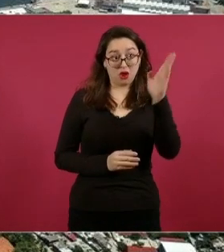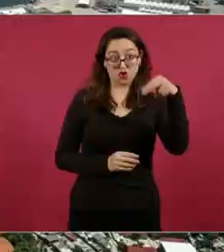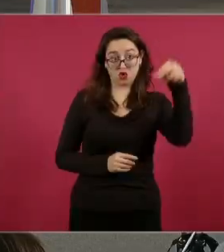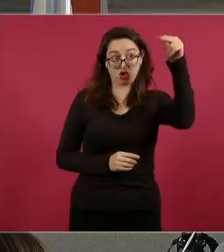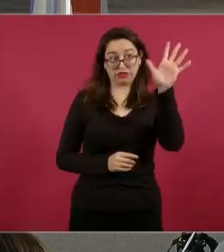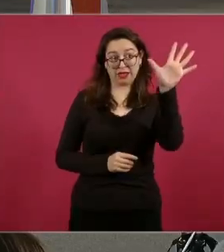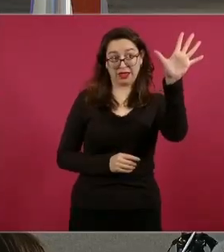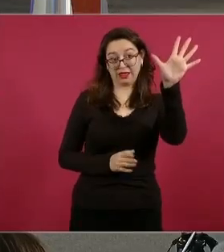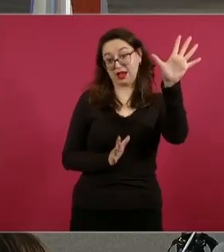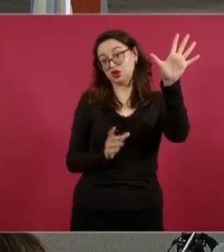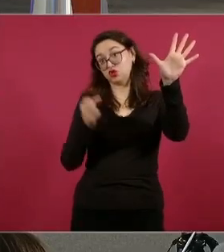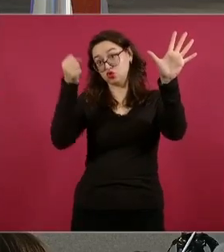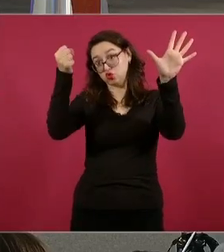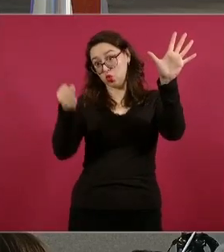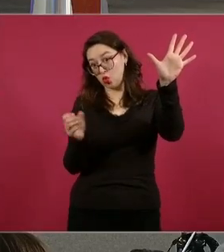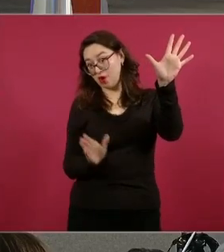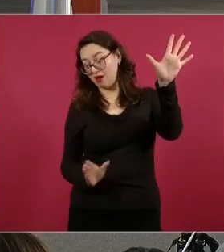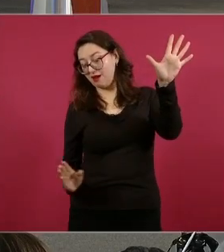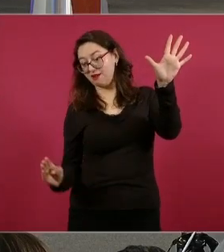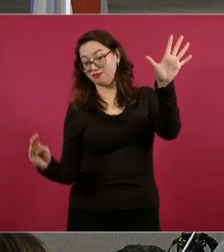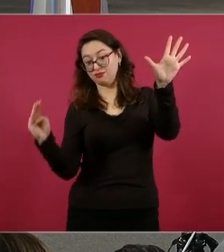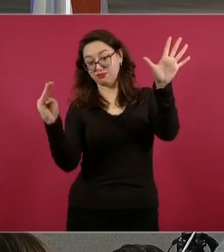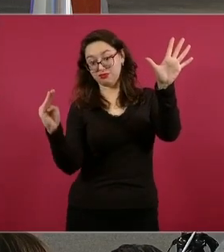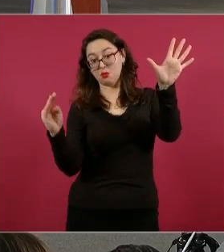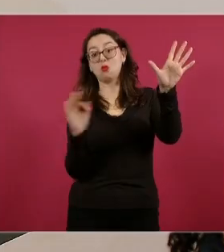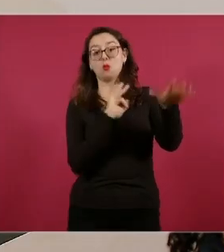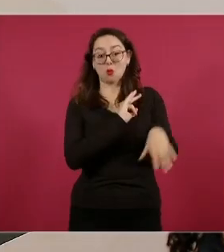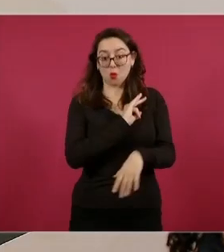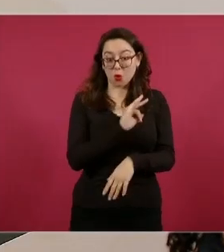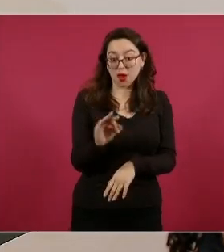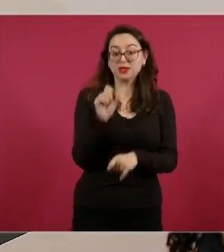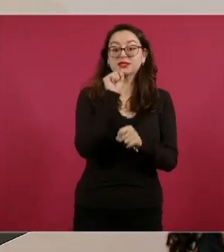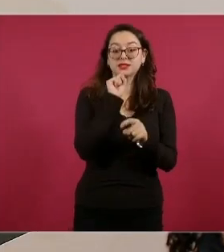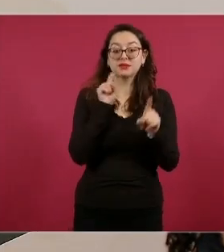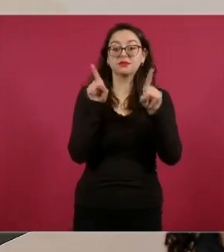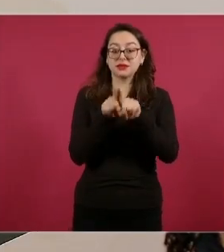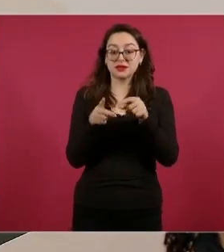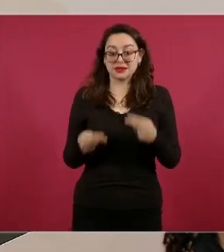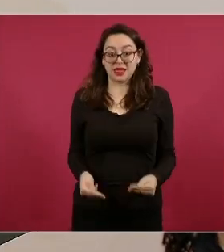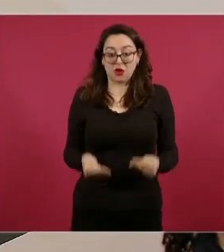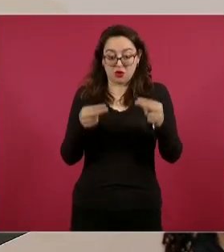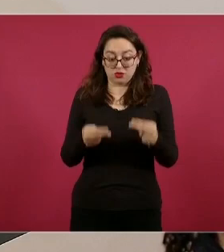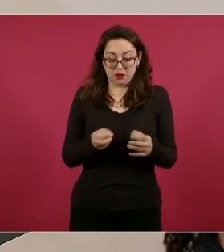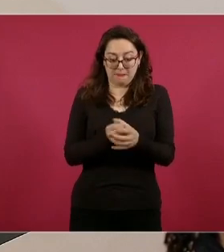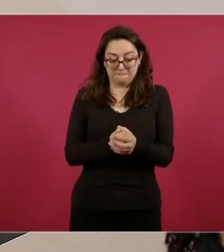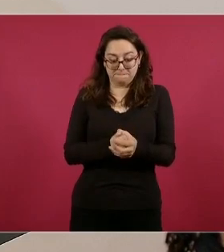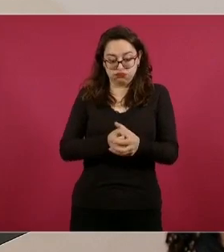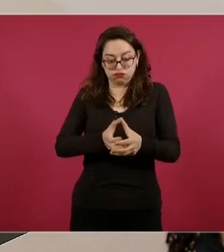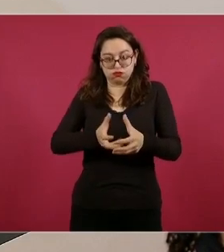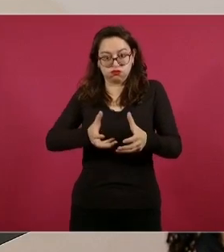¿Qué otra ventaja tiene esta región también hacia futuro?